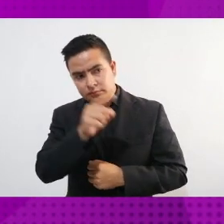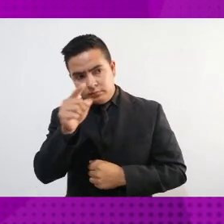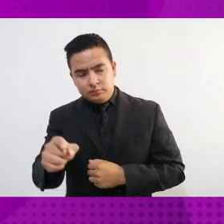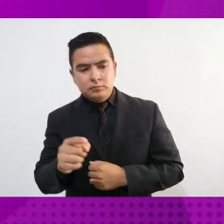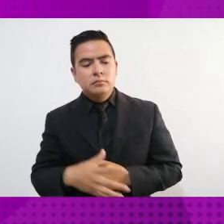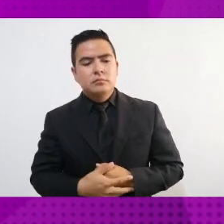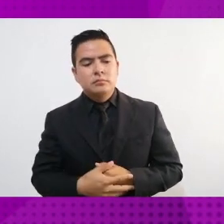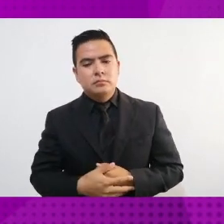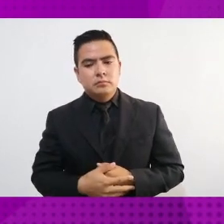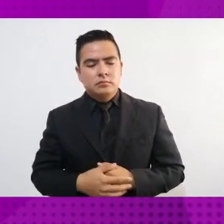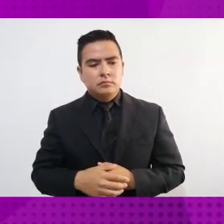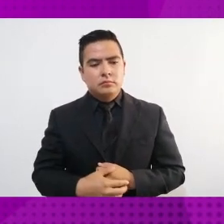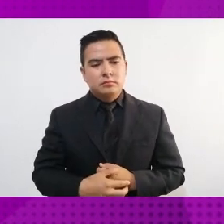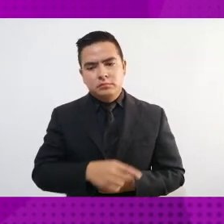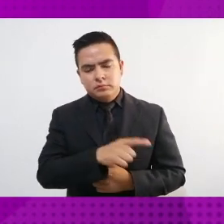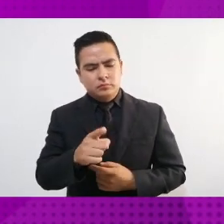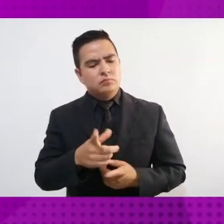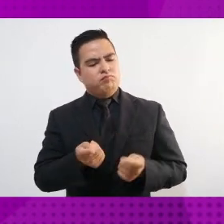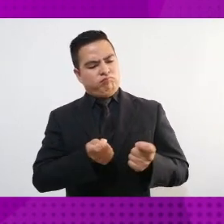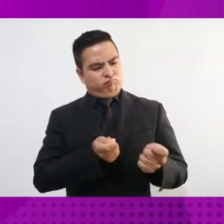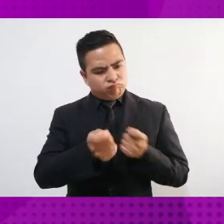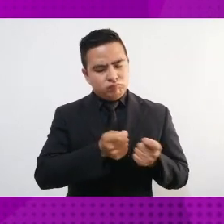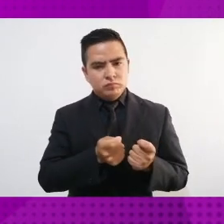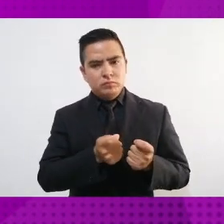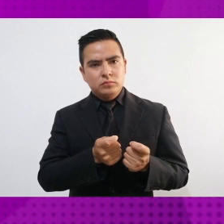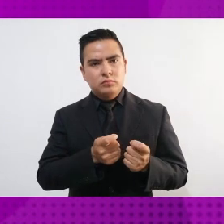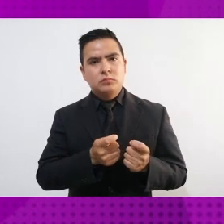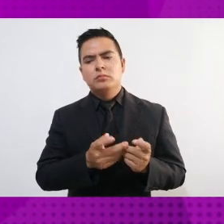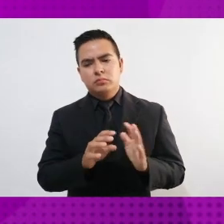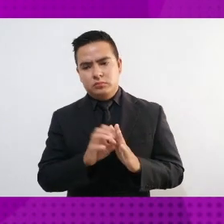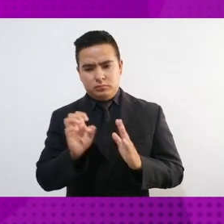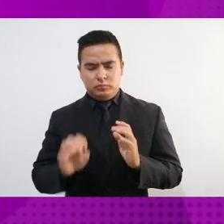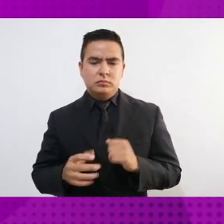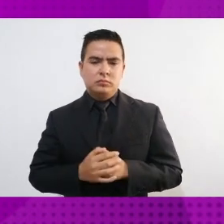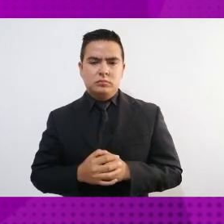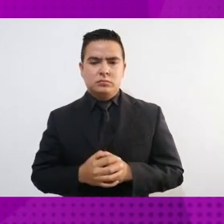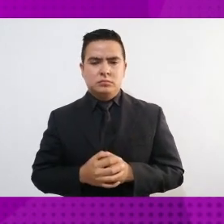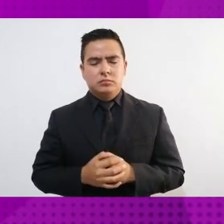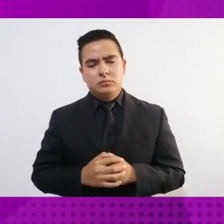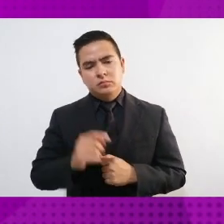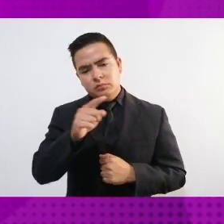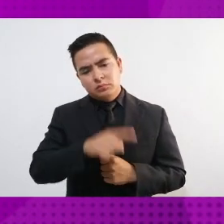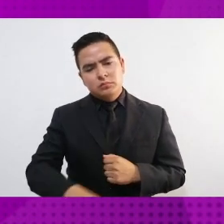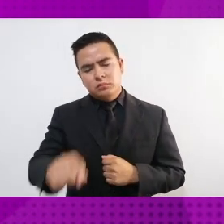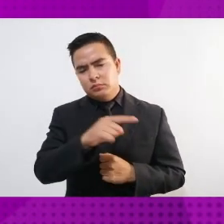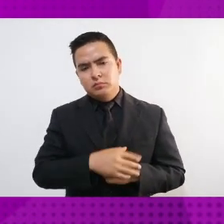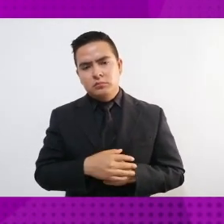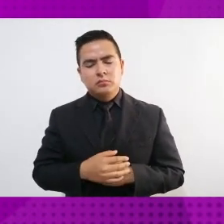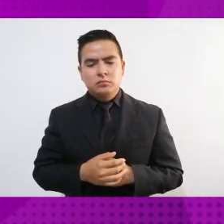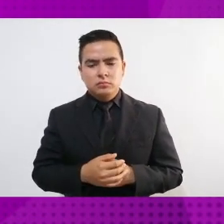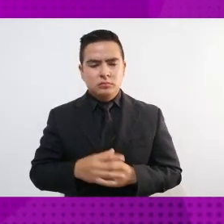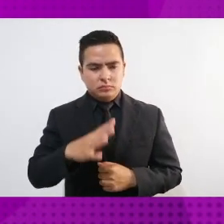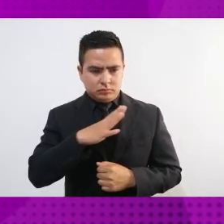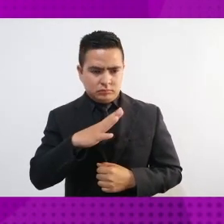frente a otros poderes, como puede ser, por ejemplo, a través de, a nivel federal, por ejemplo, se estila y